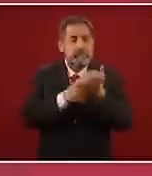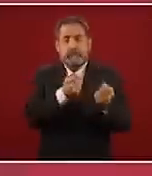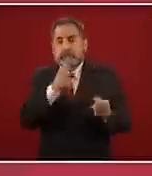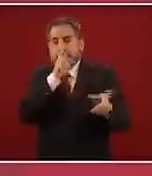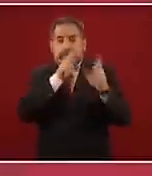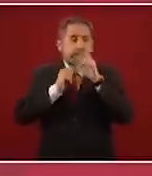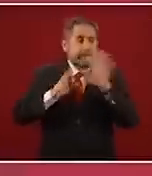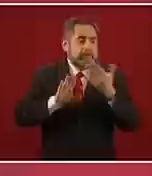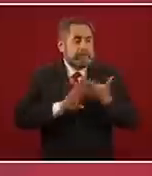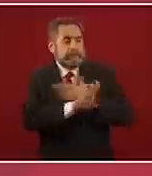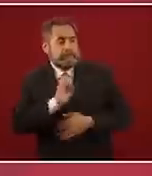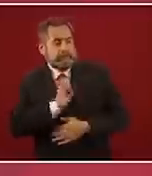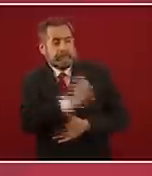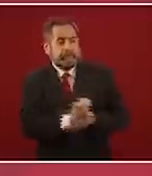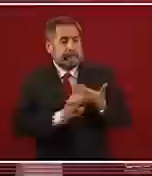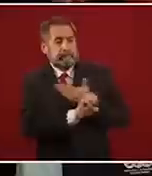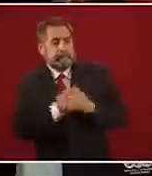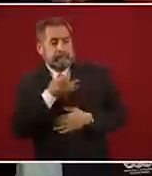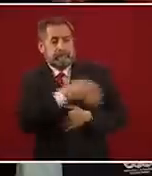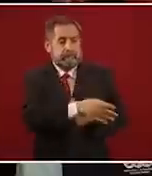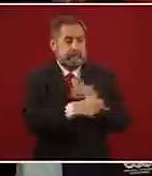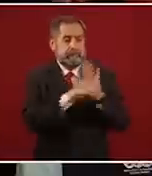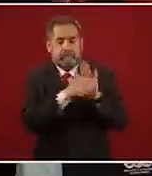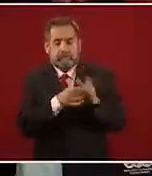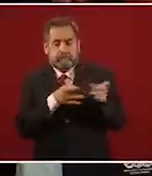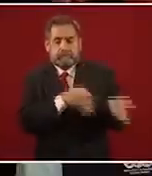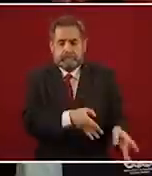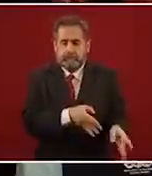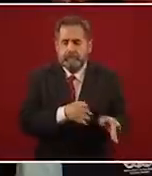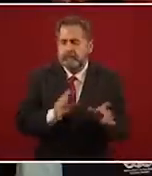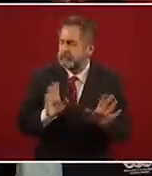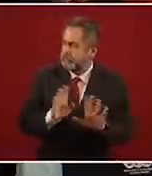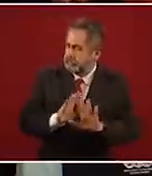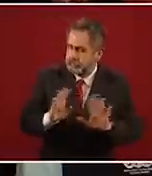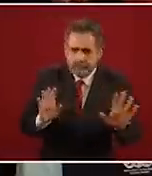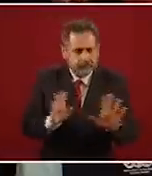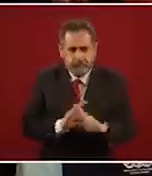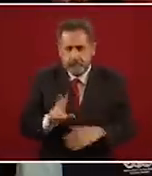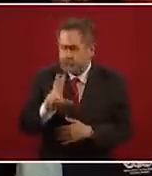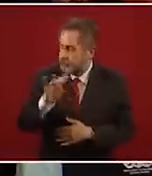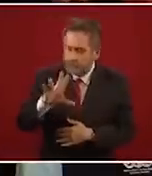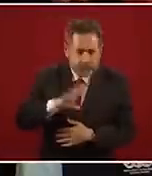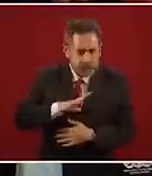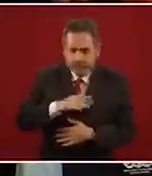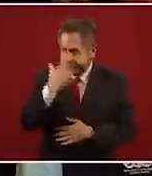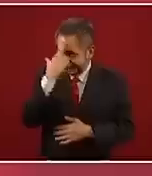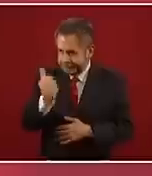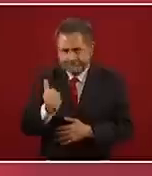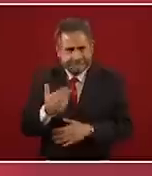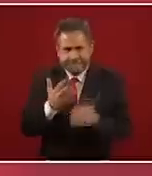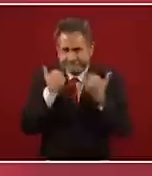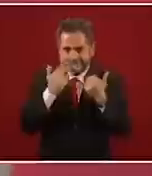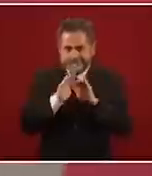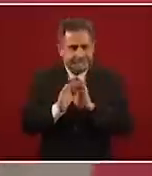de xenofobia y de estigma hacia personas de ciertas nacionalidades. No existe una razón técnica de